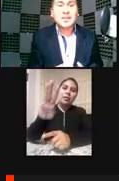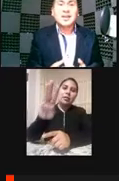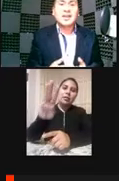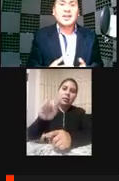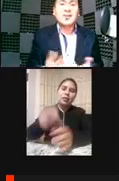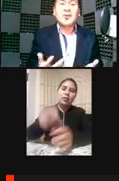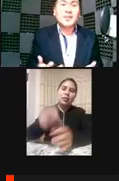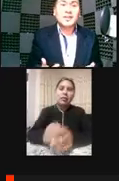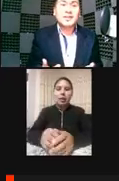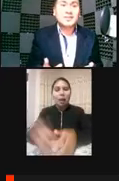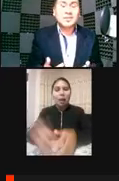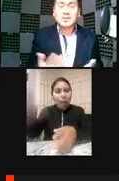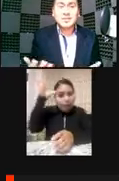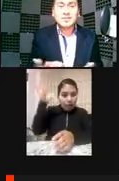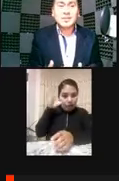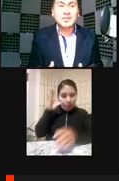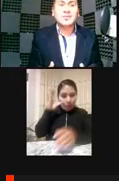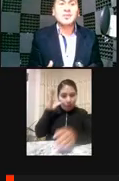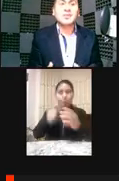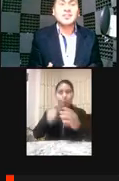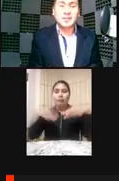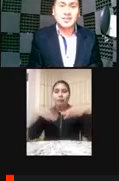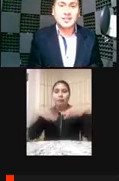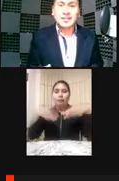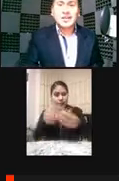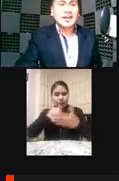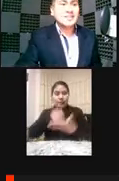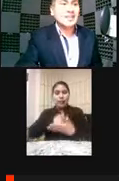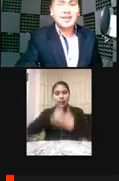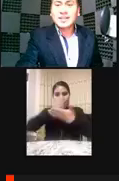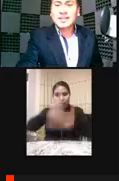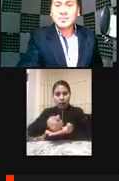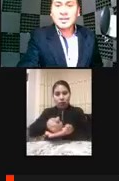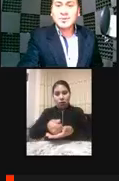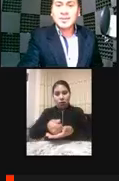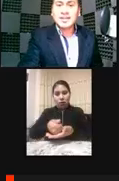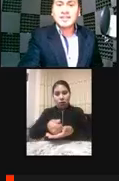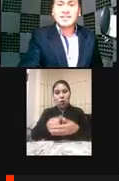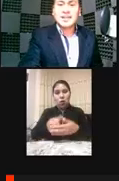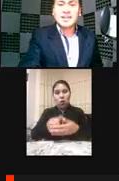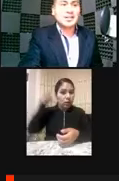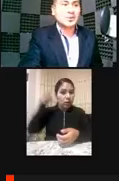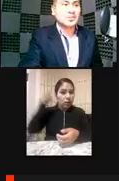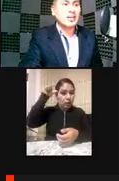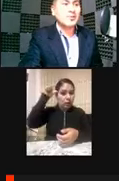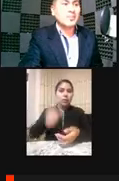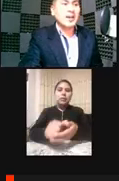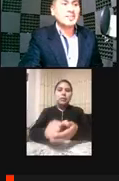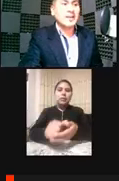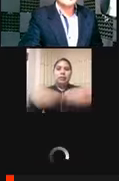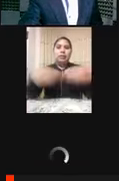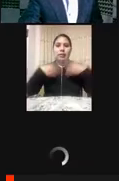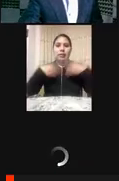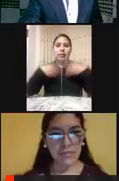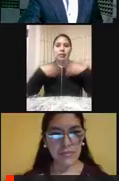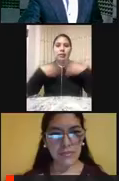niños, jóvenes, personas mayores con discapacidad. Así que damos paso a la licenciada Rosario